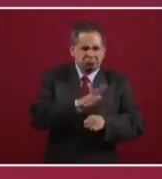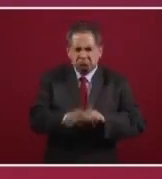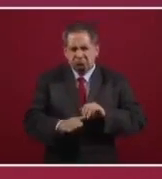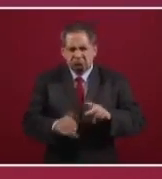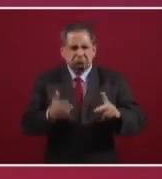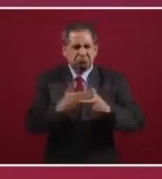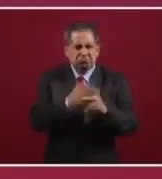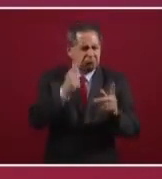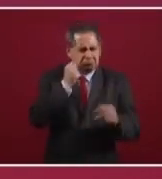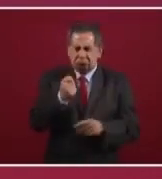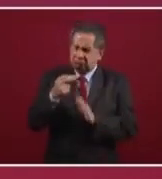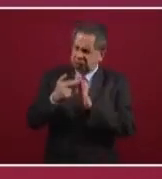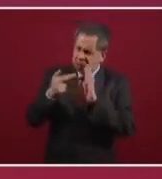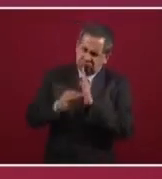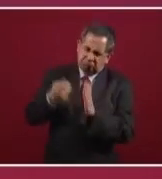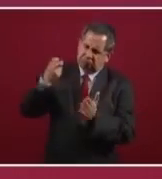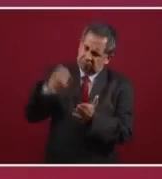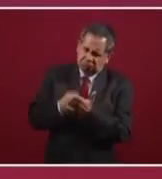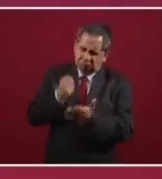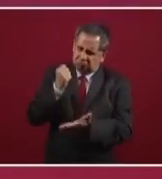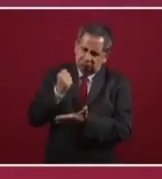esas medidas.